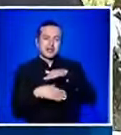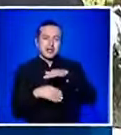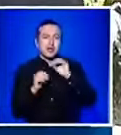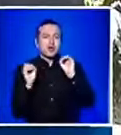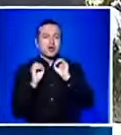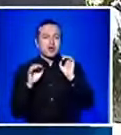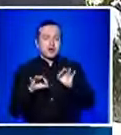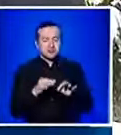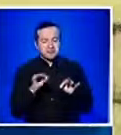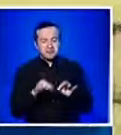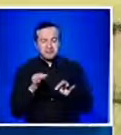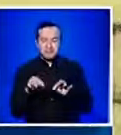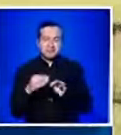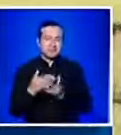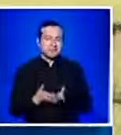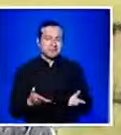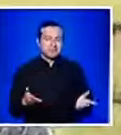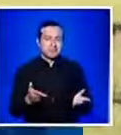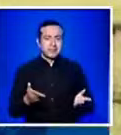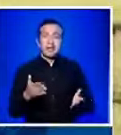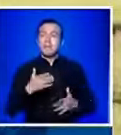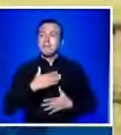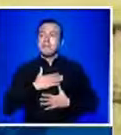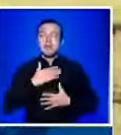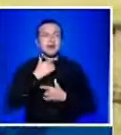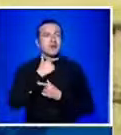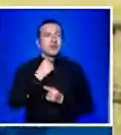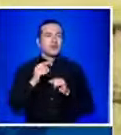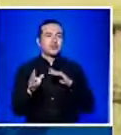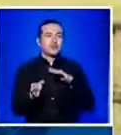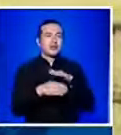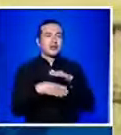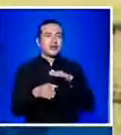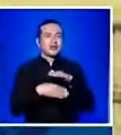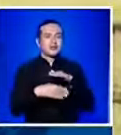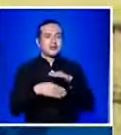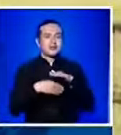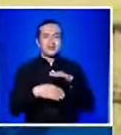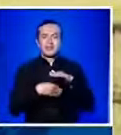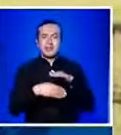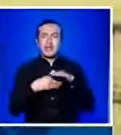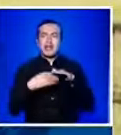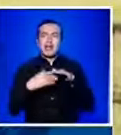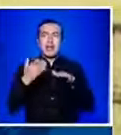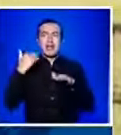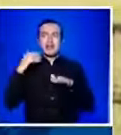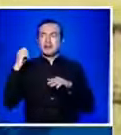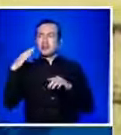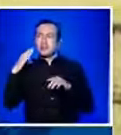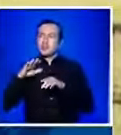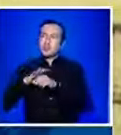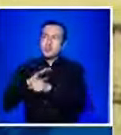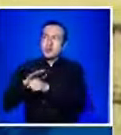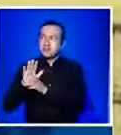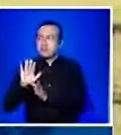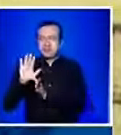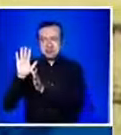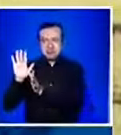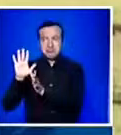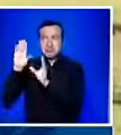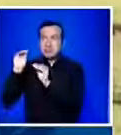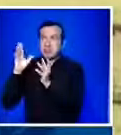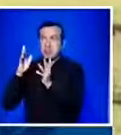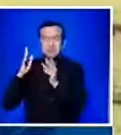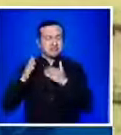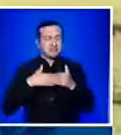hacer manualidades. Disfruto mucho cocinar, entonces eso es algo que he retomado y me encanta, ¿no? Porque, como tú